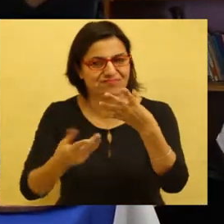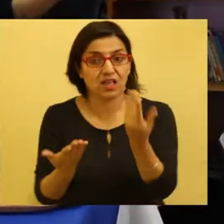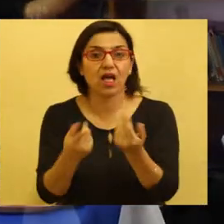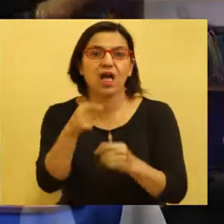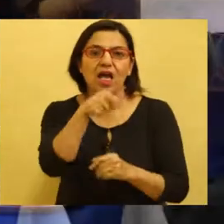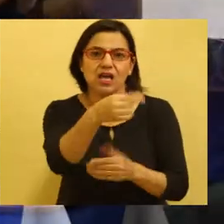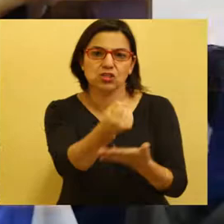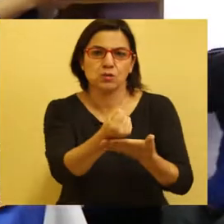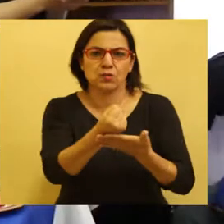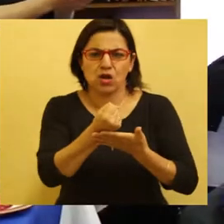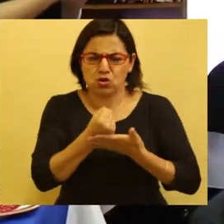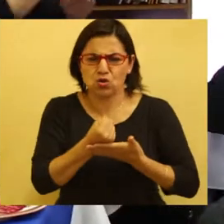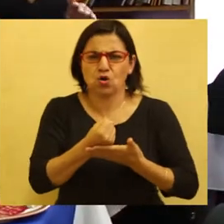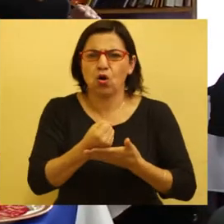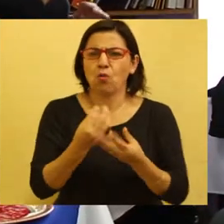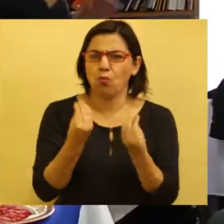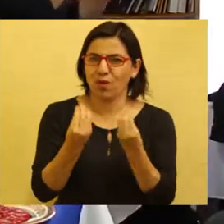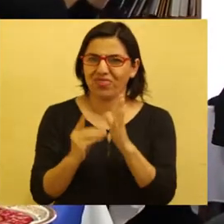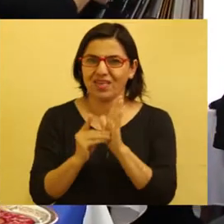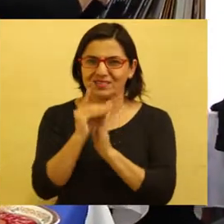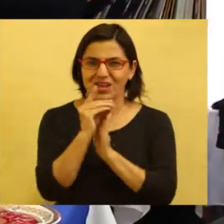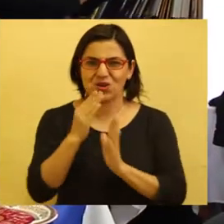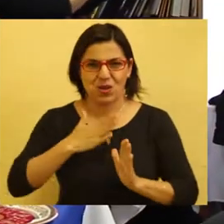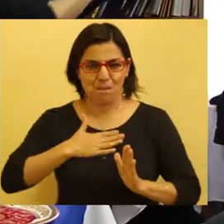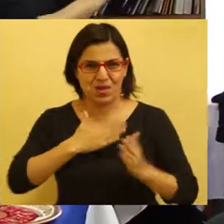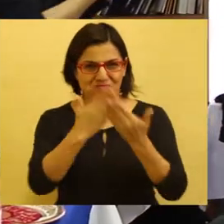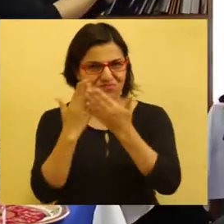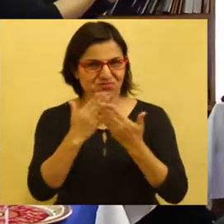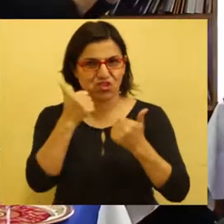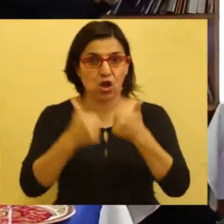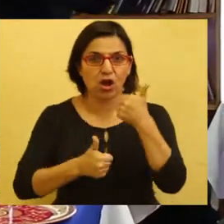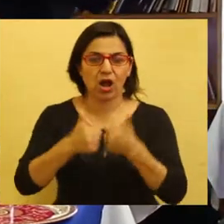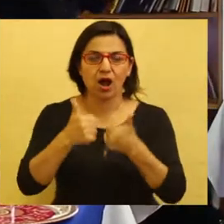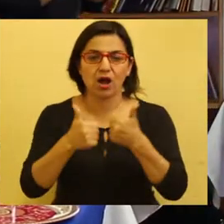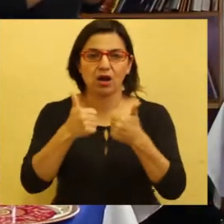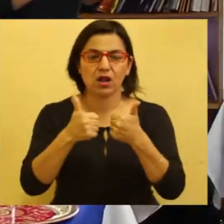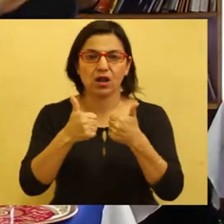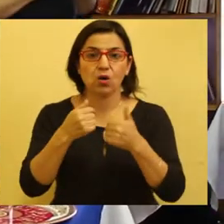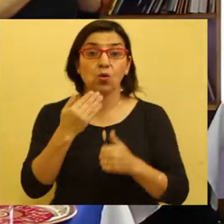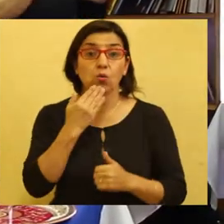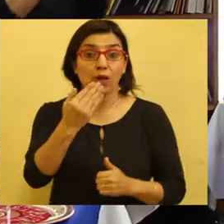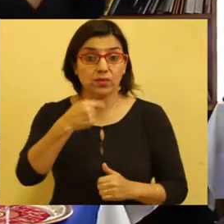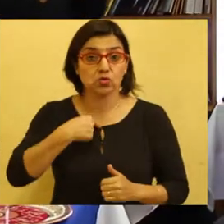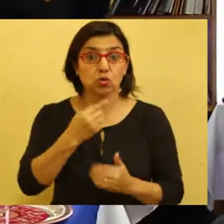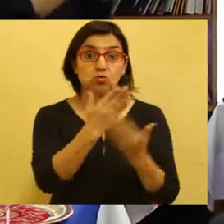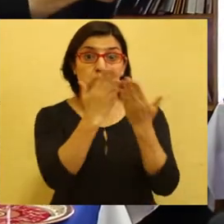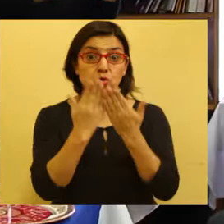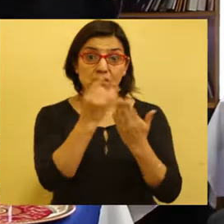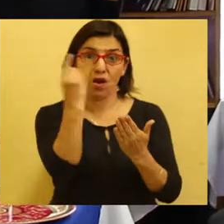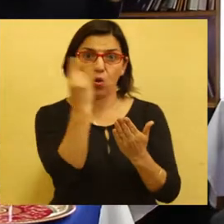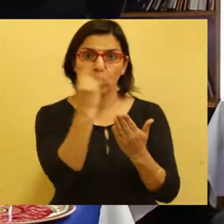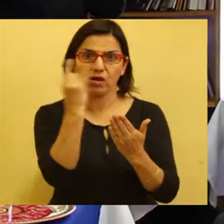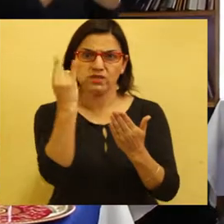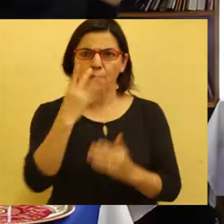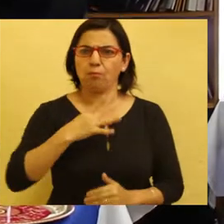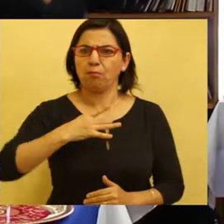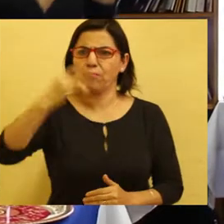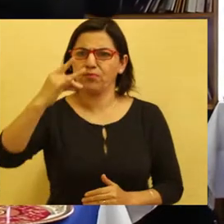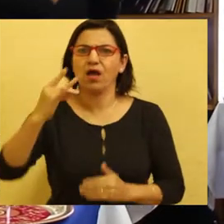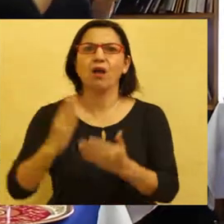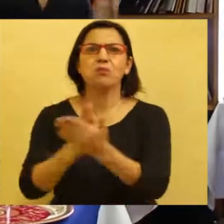etc. Y eso me ayudó a tener un buen desempeño en la carrera, tanto así que me empezaron a llamar cuando yo